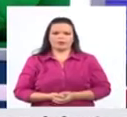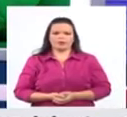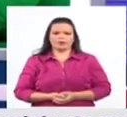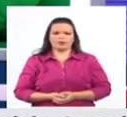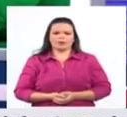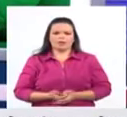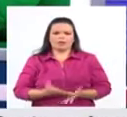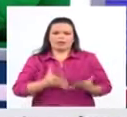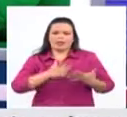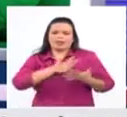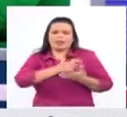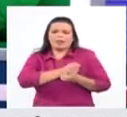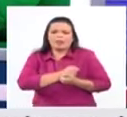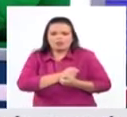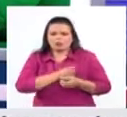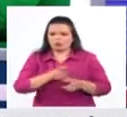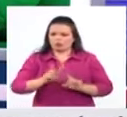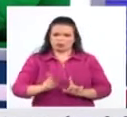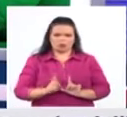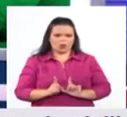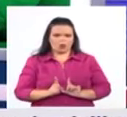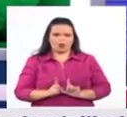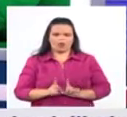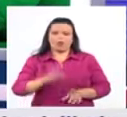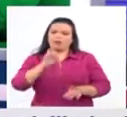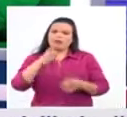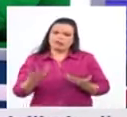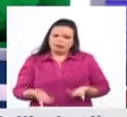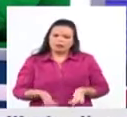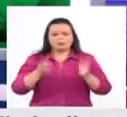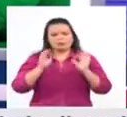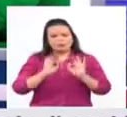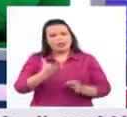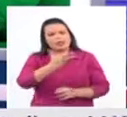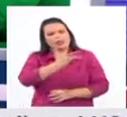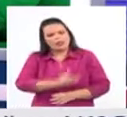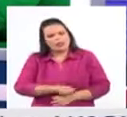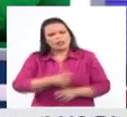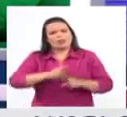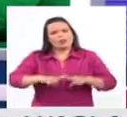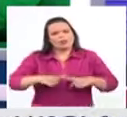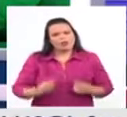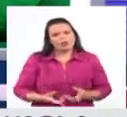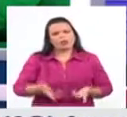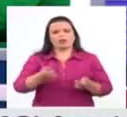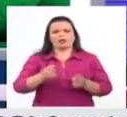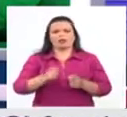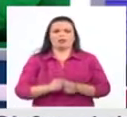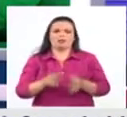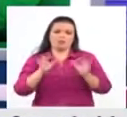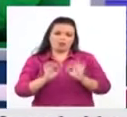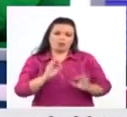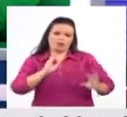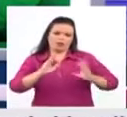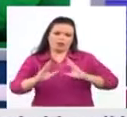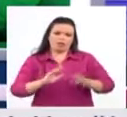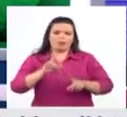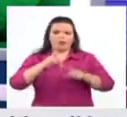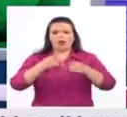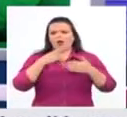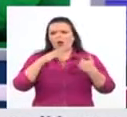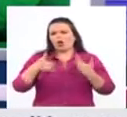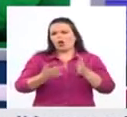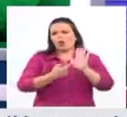tristeza, preocupaciones que se manifiestan a través de irritabilidad, a través de trastornos del sueño, a través